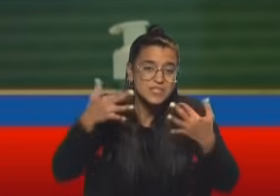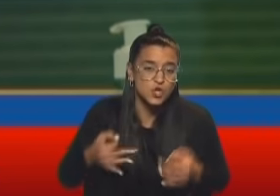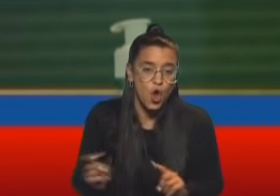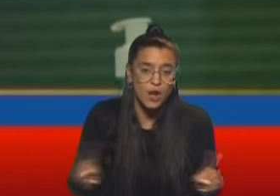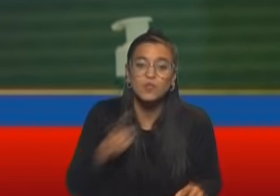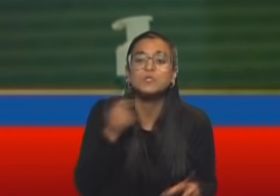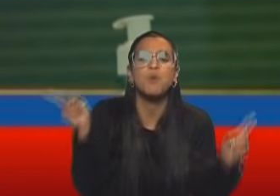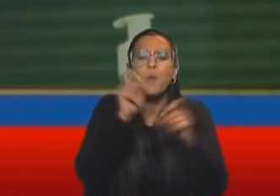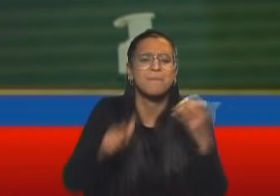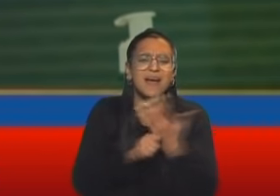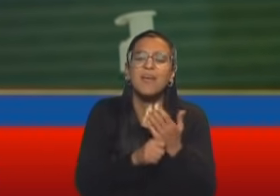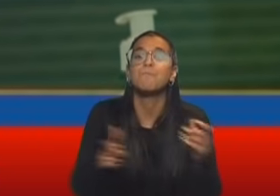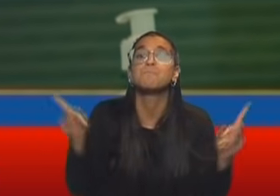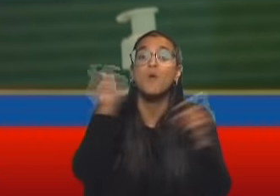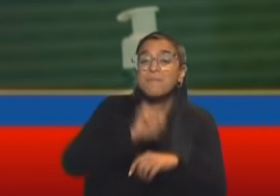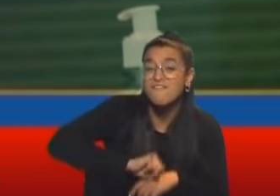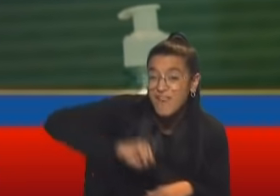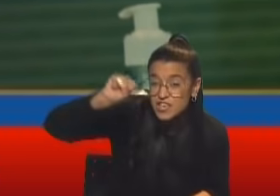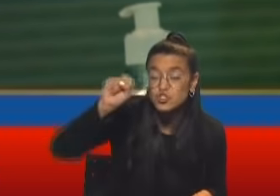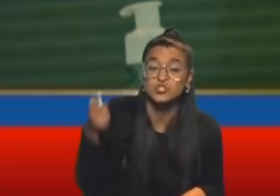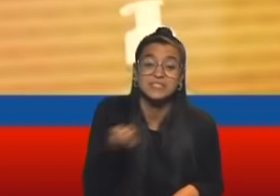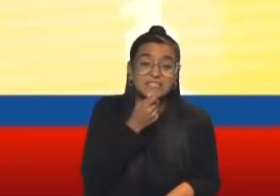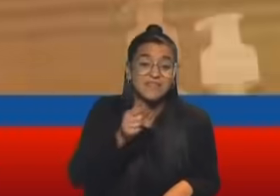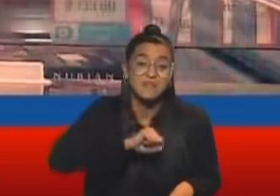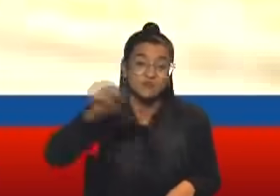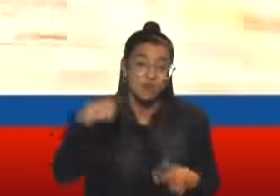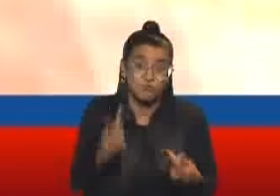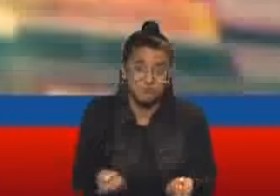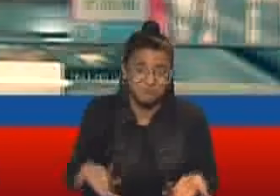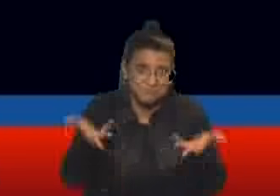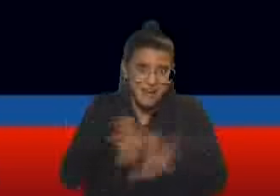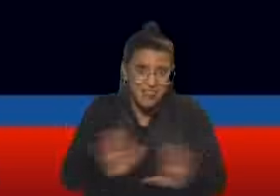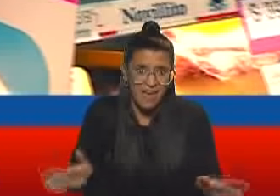el problema es la inflación. Si no hay inflación no aumenta el precio de nada.